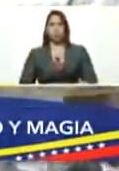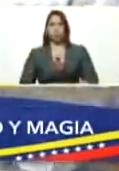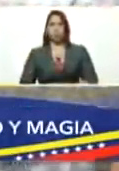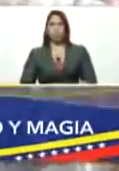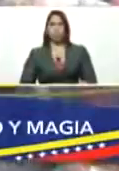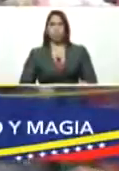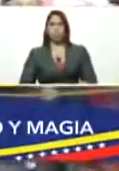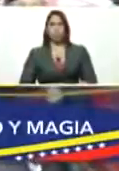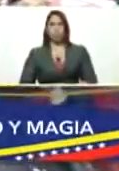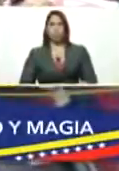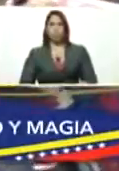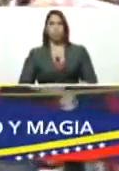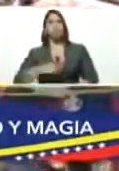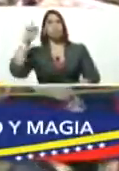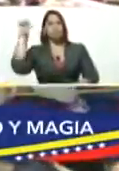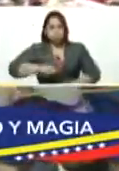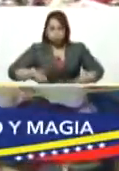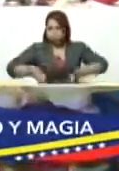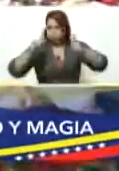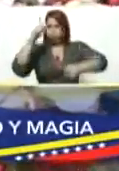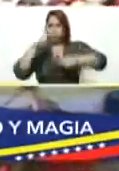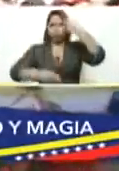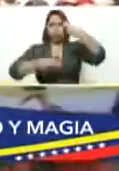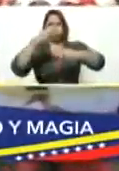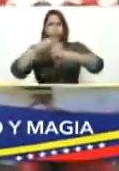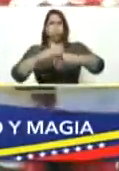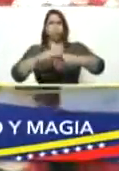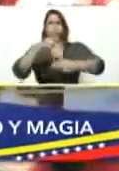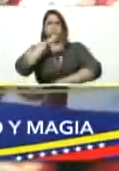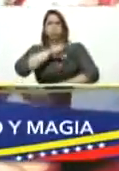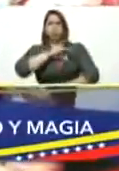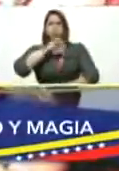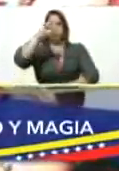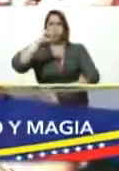y que si es posible construir una sociedad